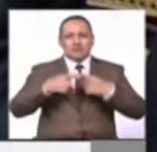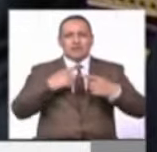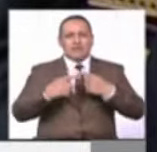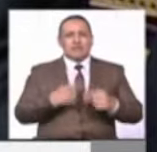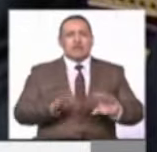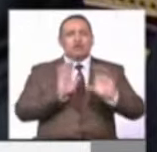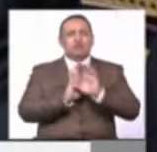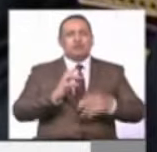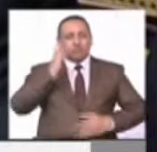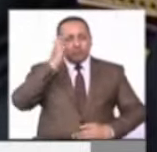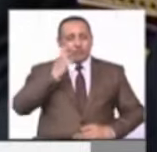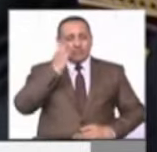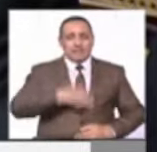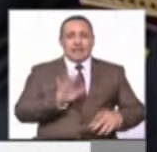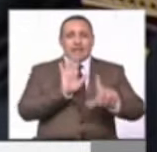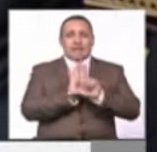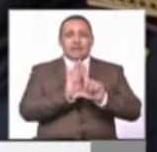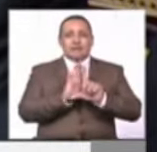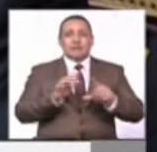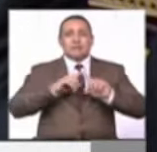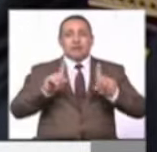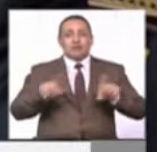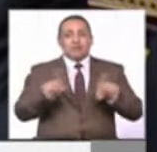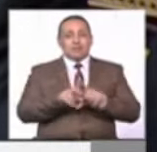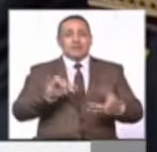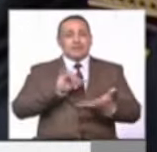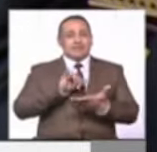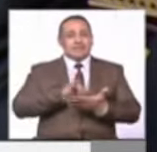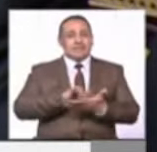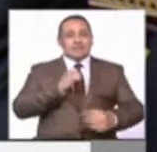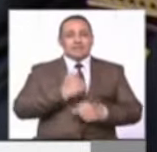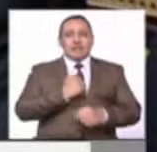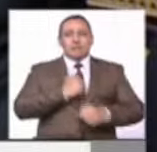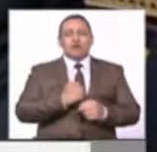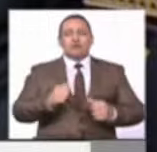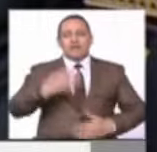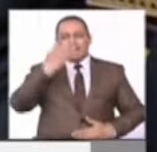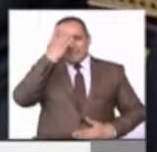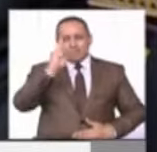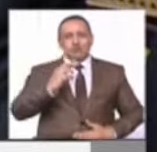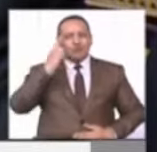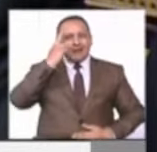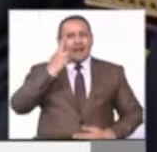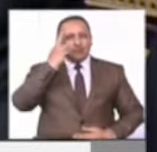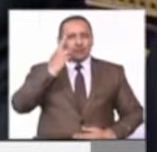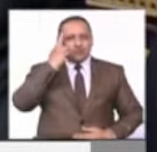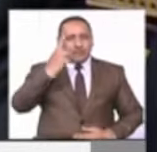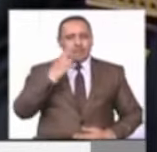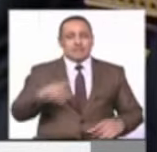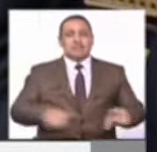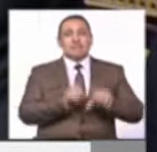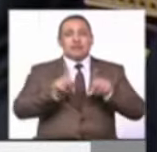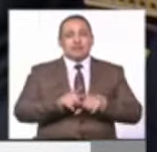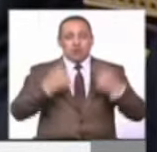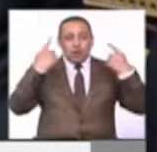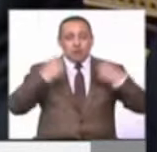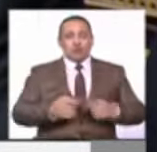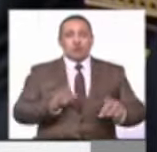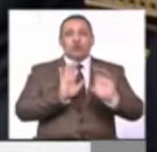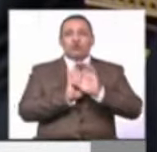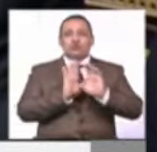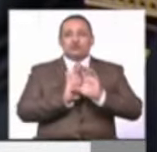la Constitución y la ley lo cual se ha efectuado a través de una decisión razonada y sobre la finalidad